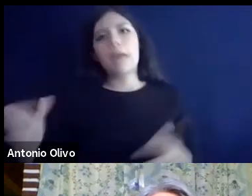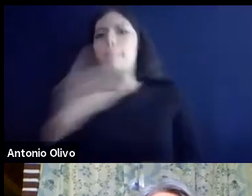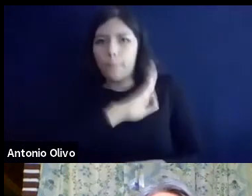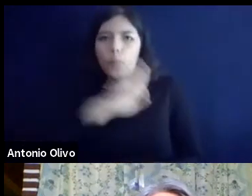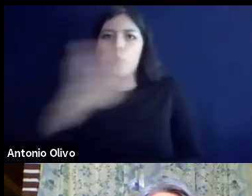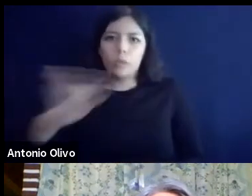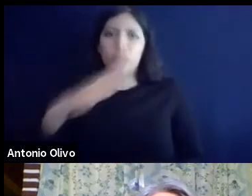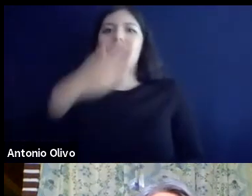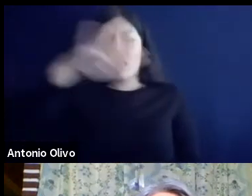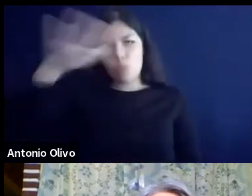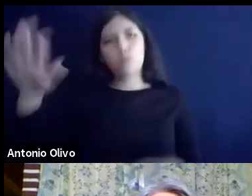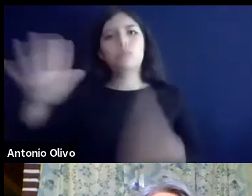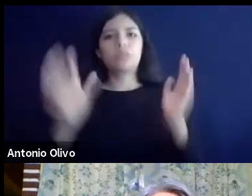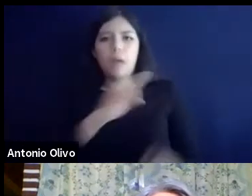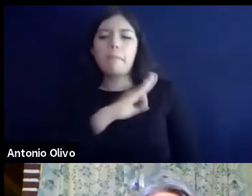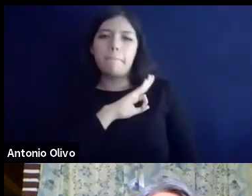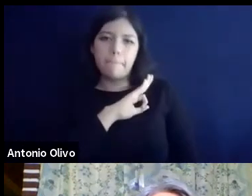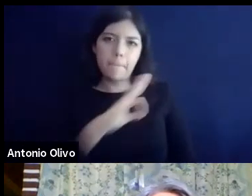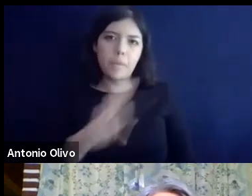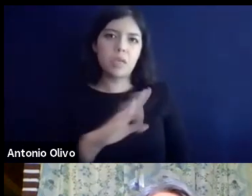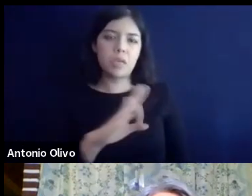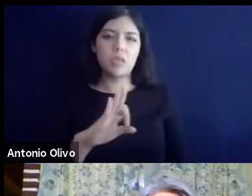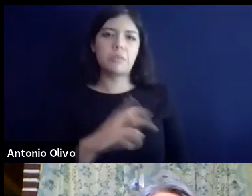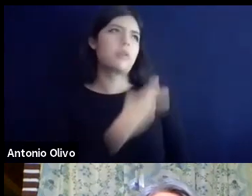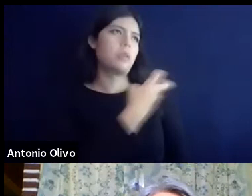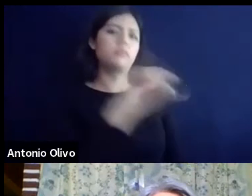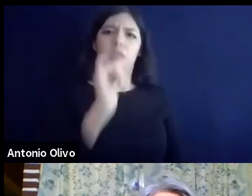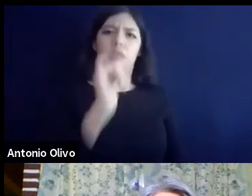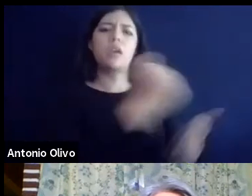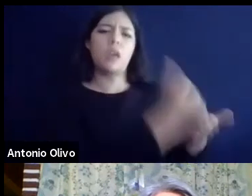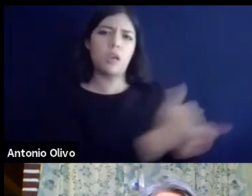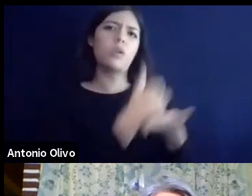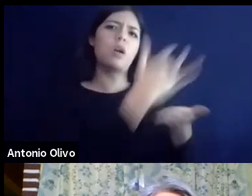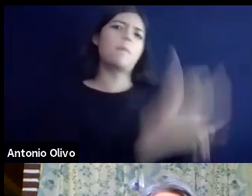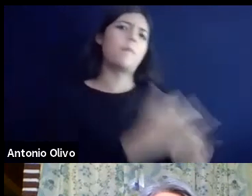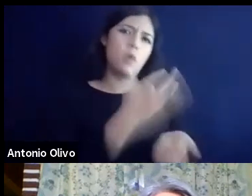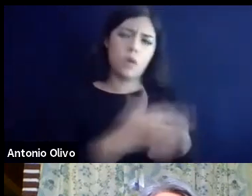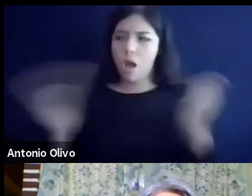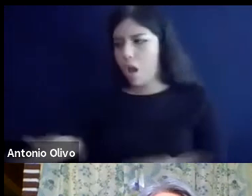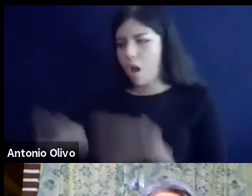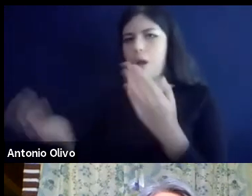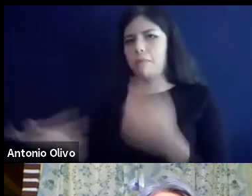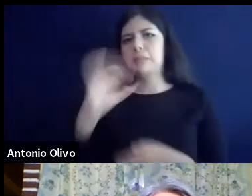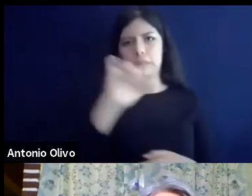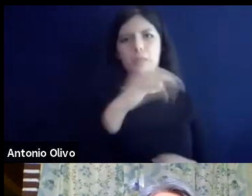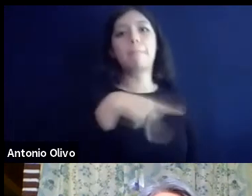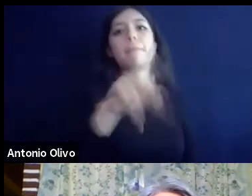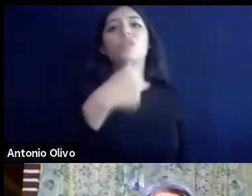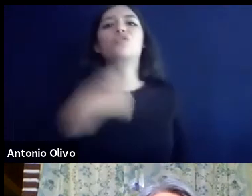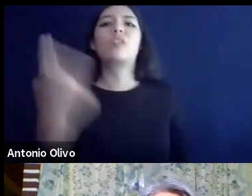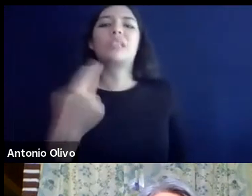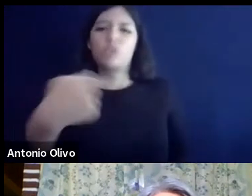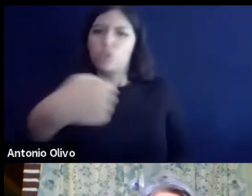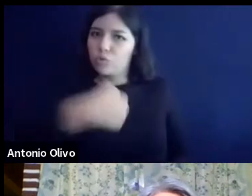aprendido, es la persona quien tiene que decir, o sea, yo puedo y quiero y lo vamos a hacer